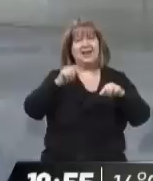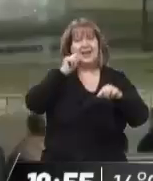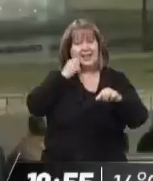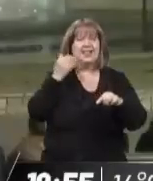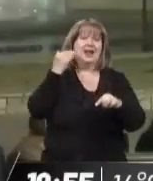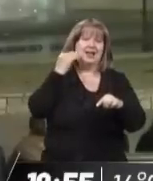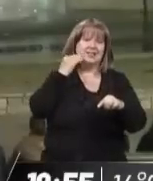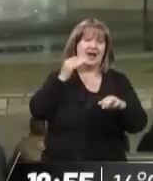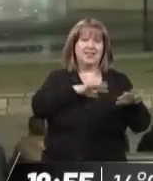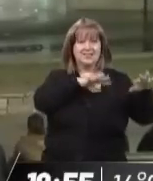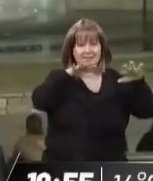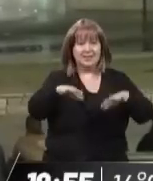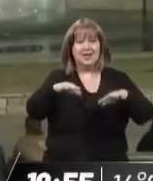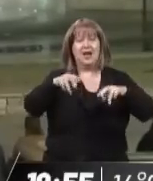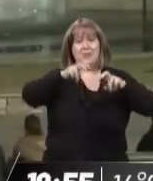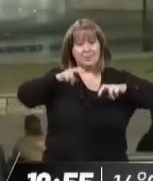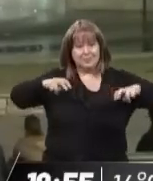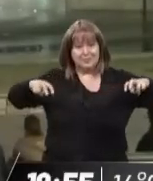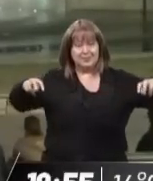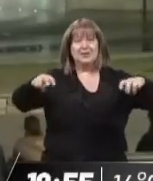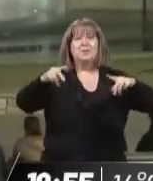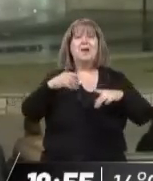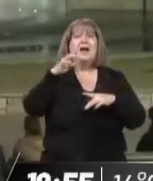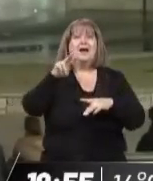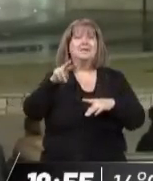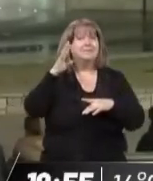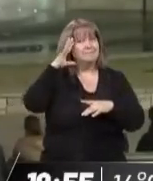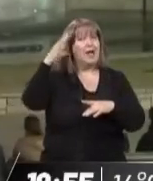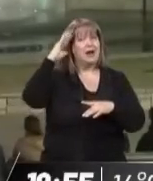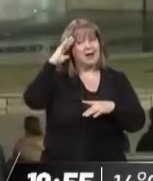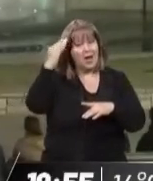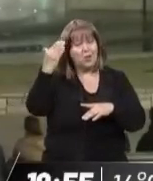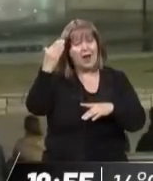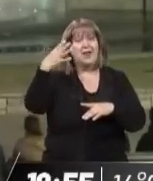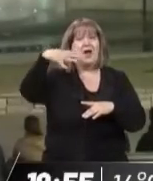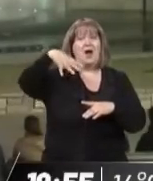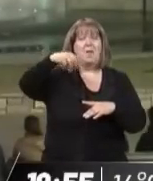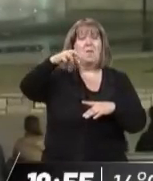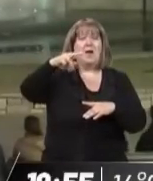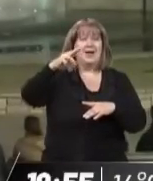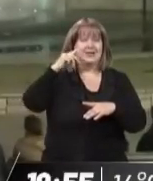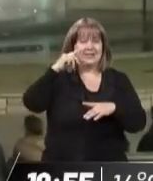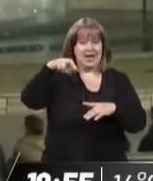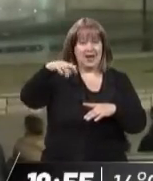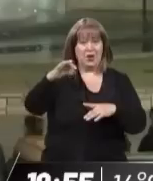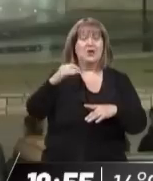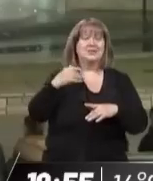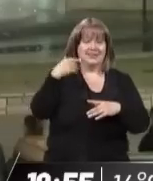tarde encima, así que la invitación. Ah, y esta es la imagen, mira, esto es en vivo. Yo recordaba también esta mañana, Gise y Julián, un tema que se